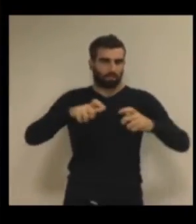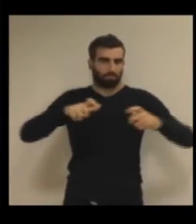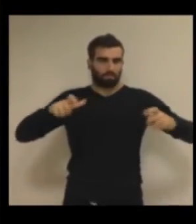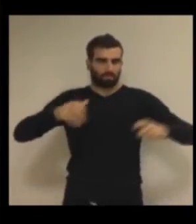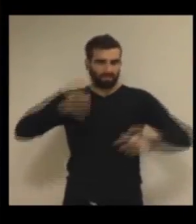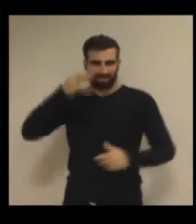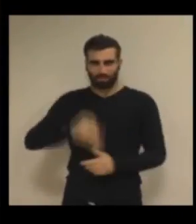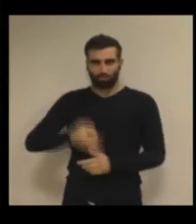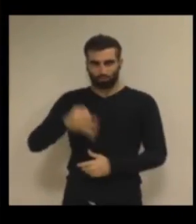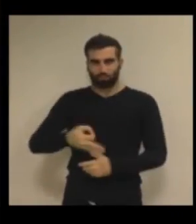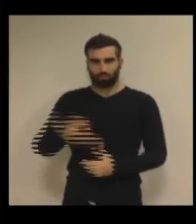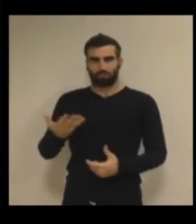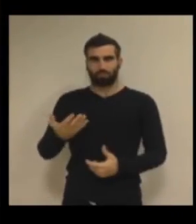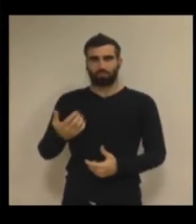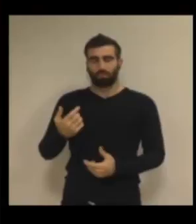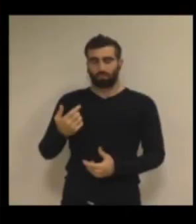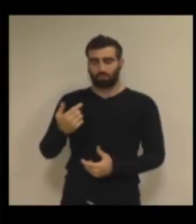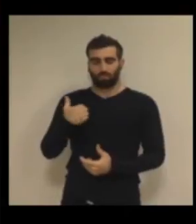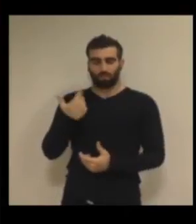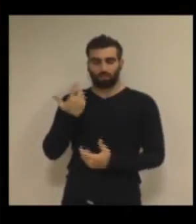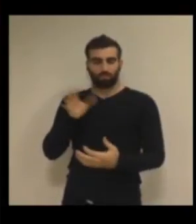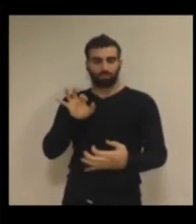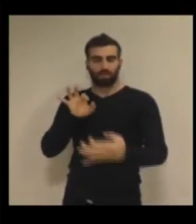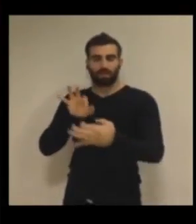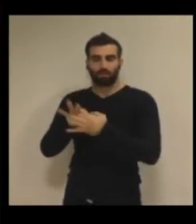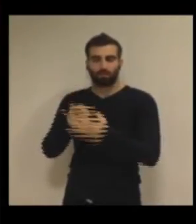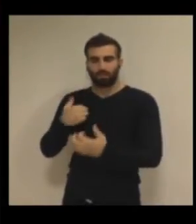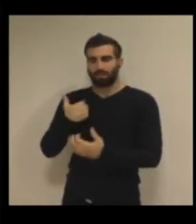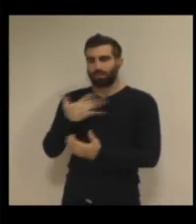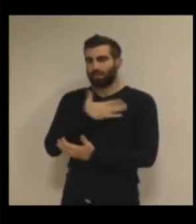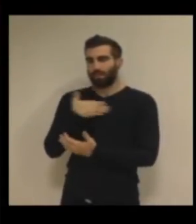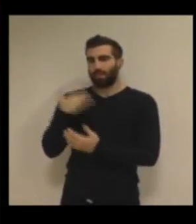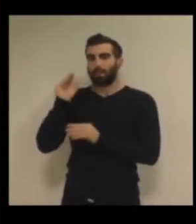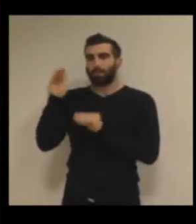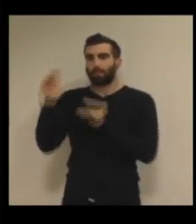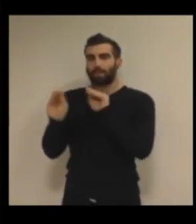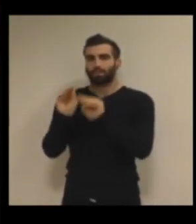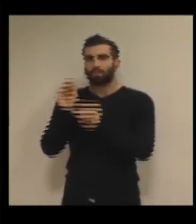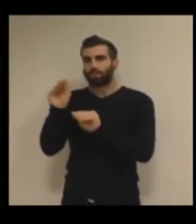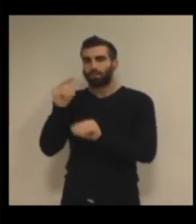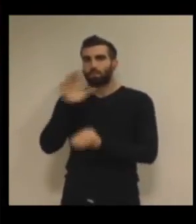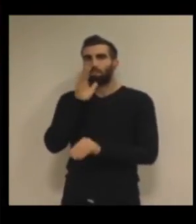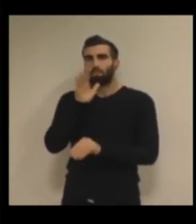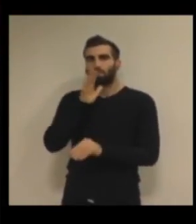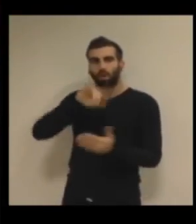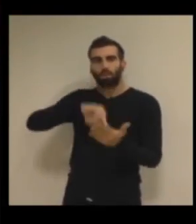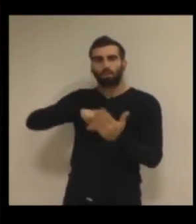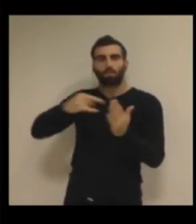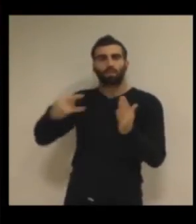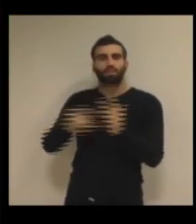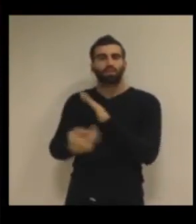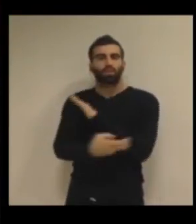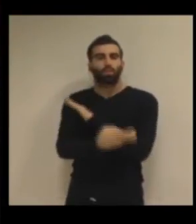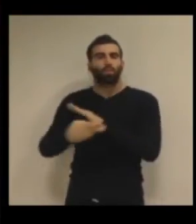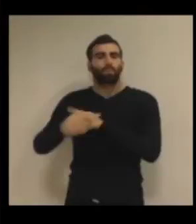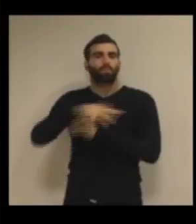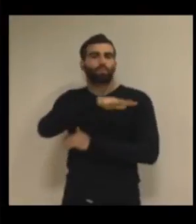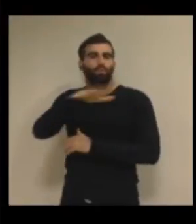yo quería preguntaros, puesto que esto viene, el proyecto viene de, en principio de un plan Avanza,